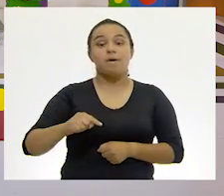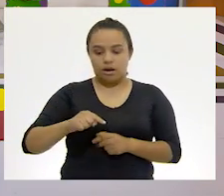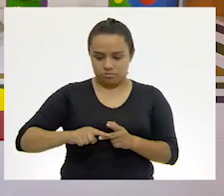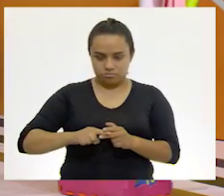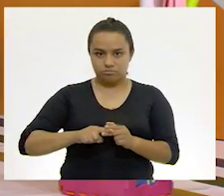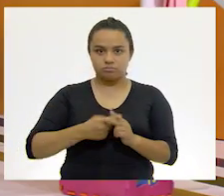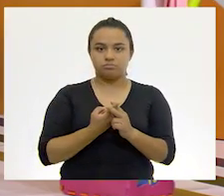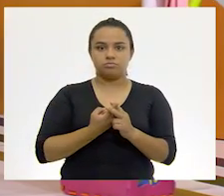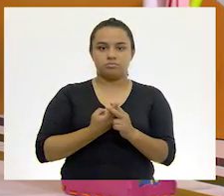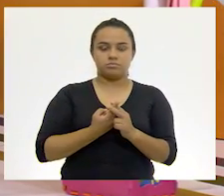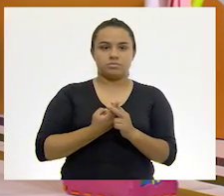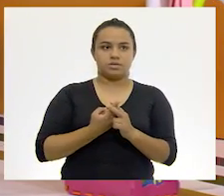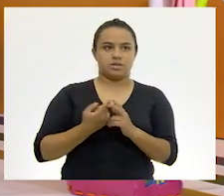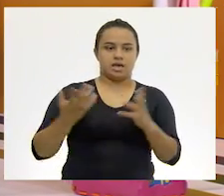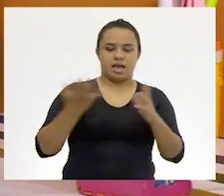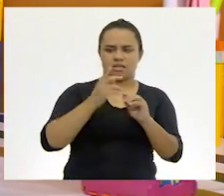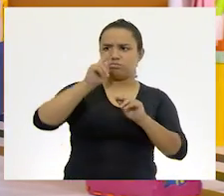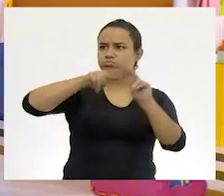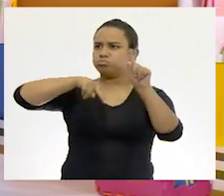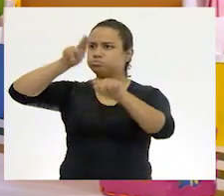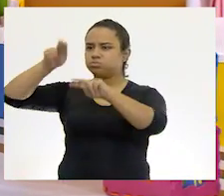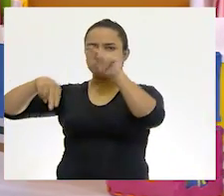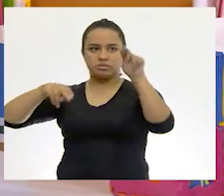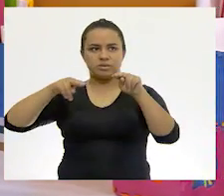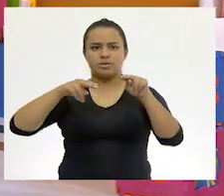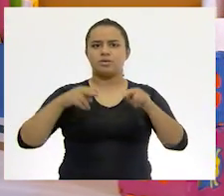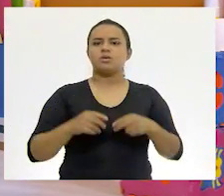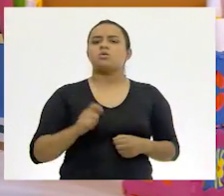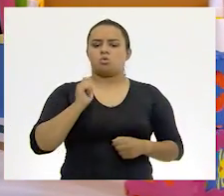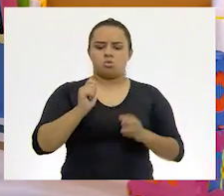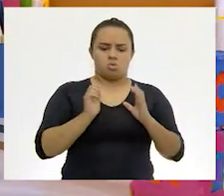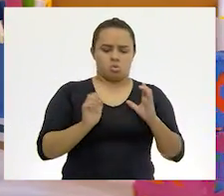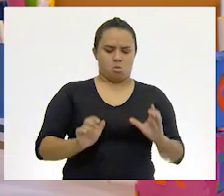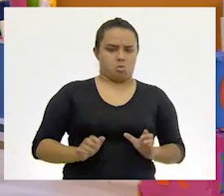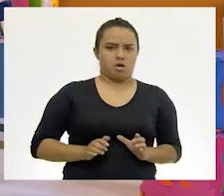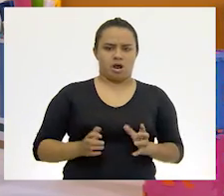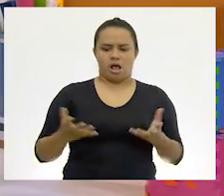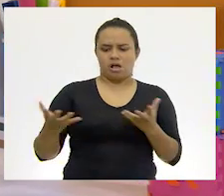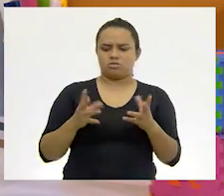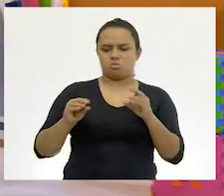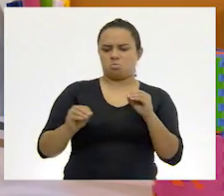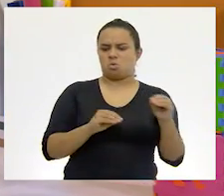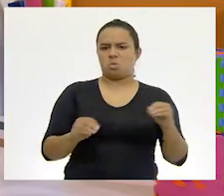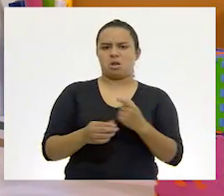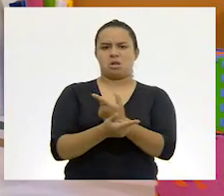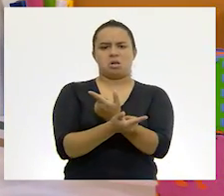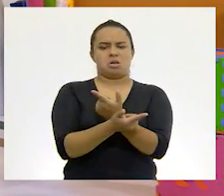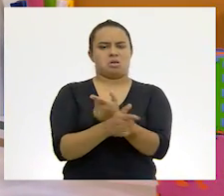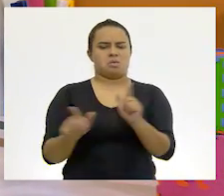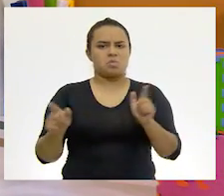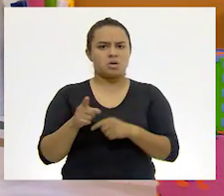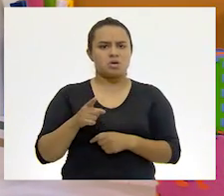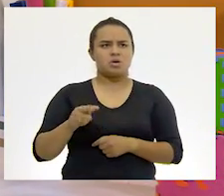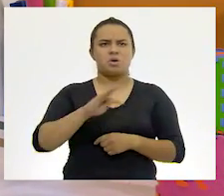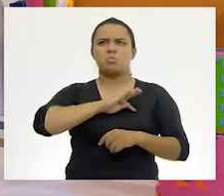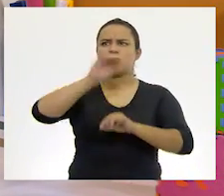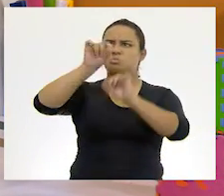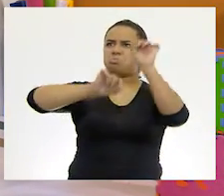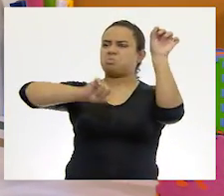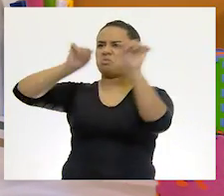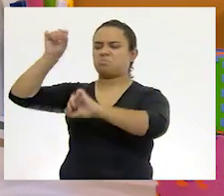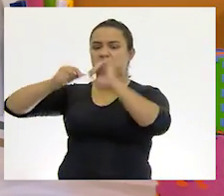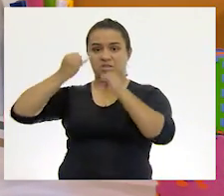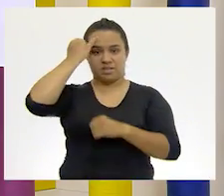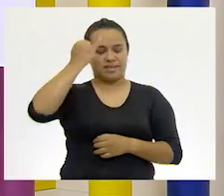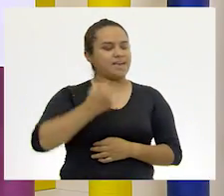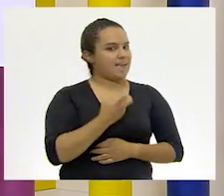a trazar, hacer los trazos, permitir que nuestro cuerpo se mueva como quiera y vamos armando los trazos?